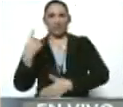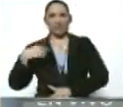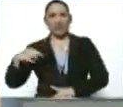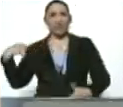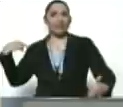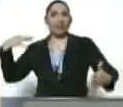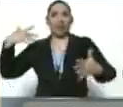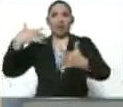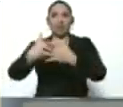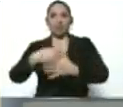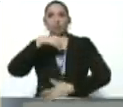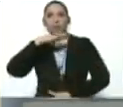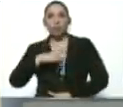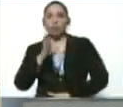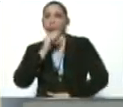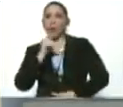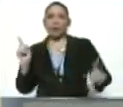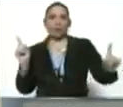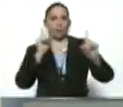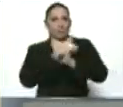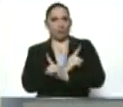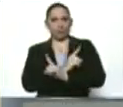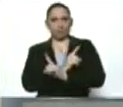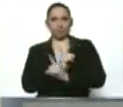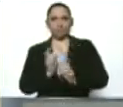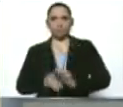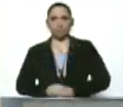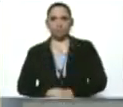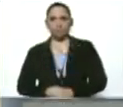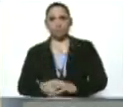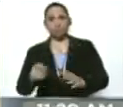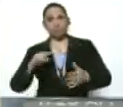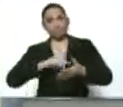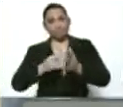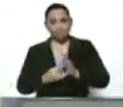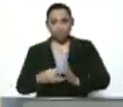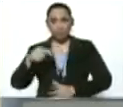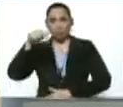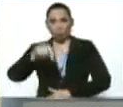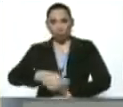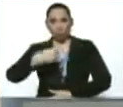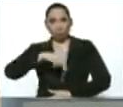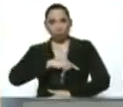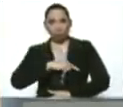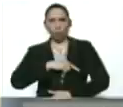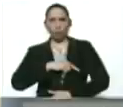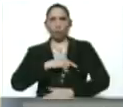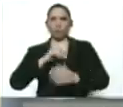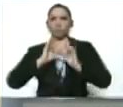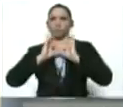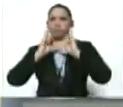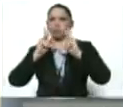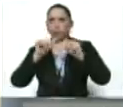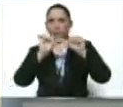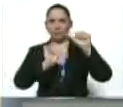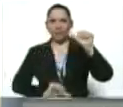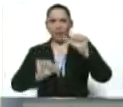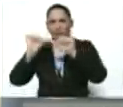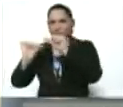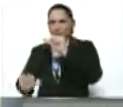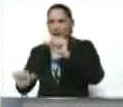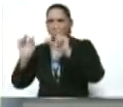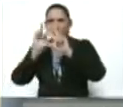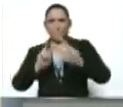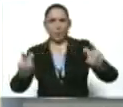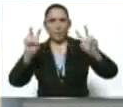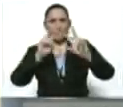tradición y no van a cambiar. En tal sentido, pues, hoy vamos a dar detalle de los avances de la